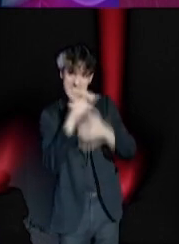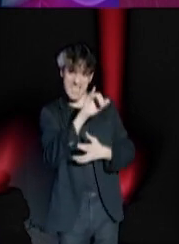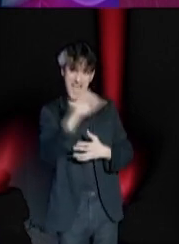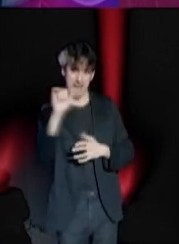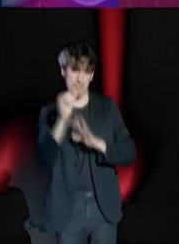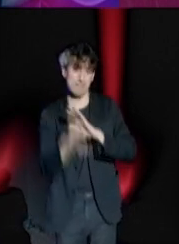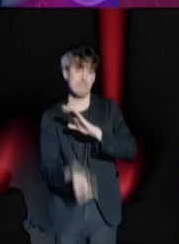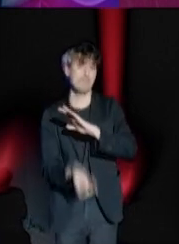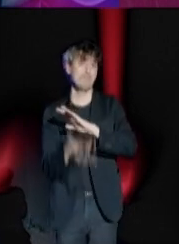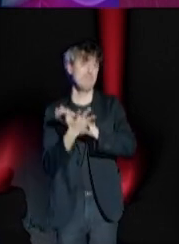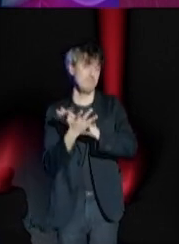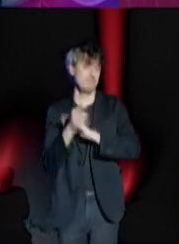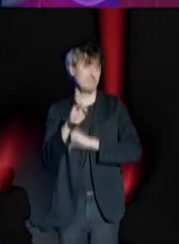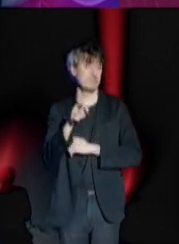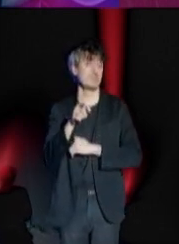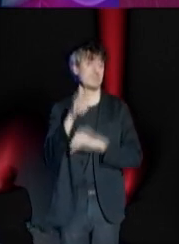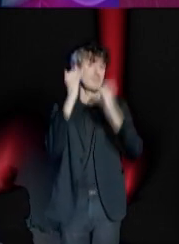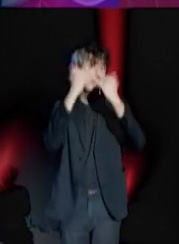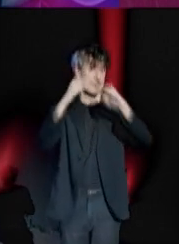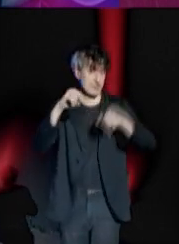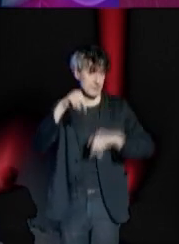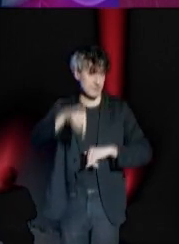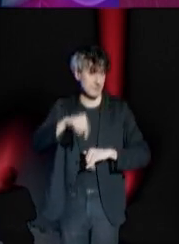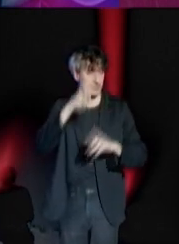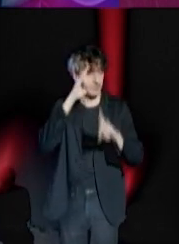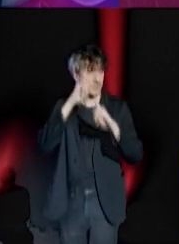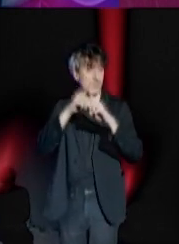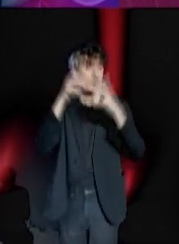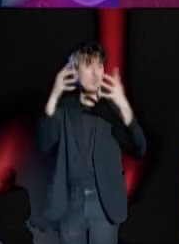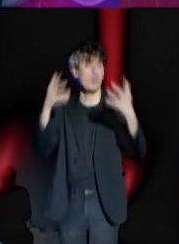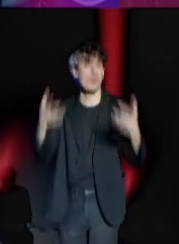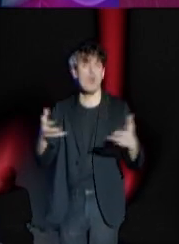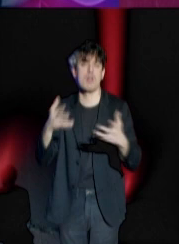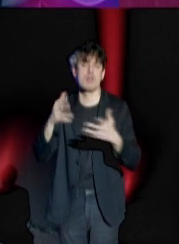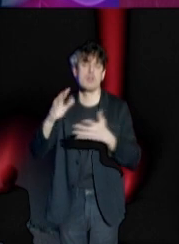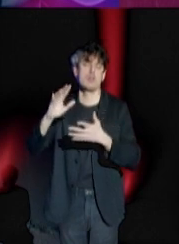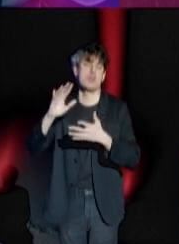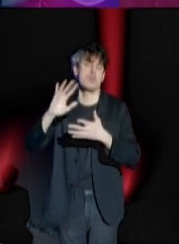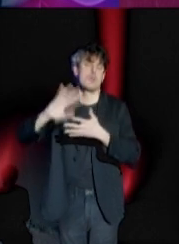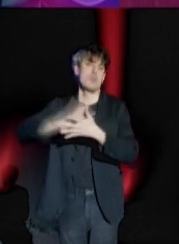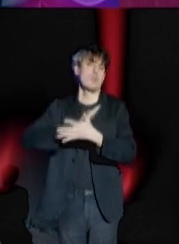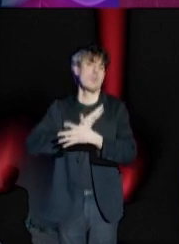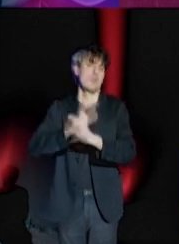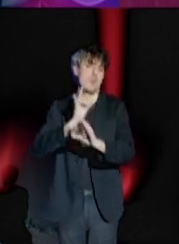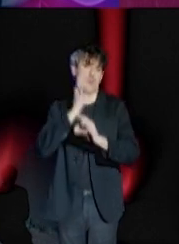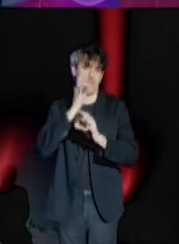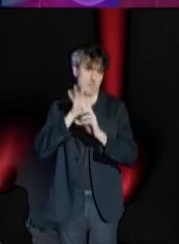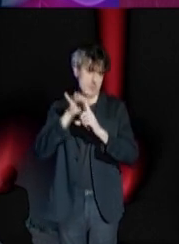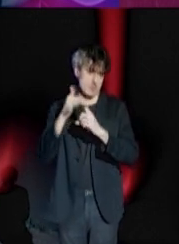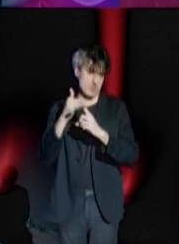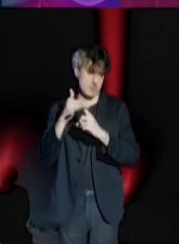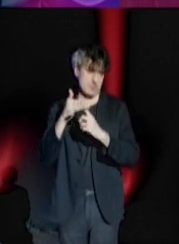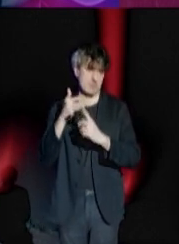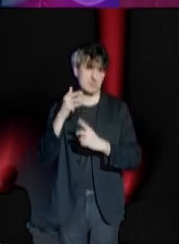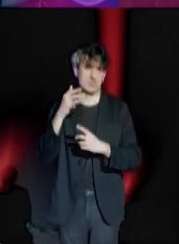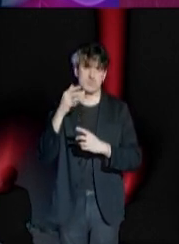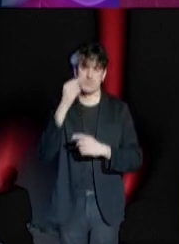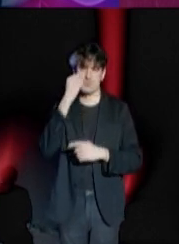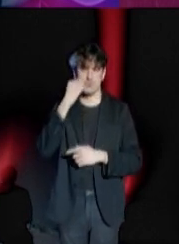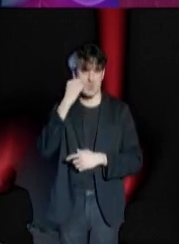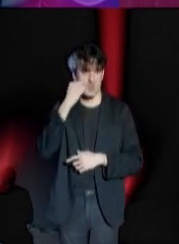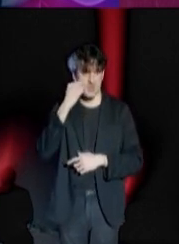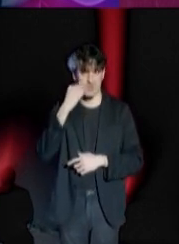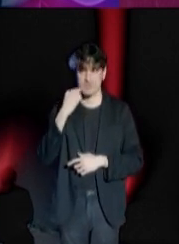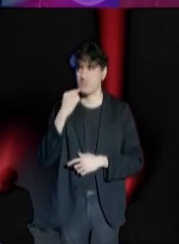evento venía pensado precisamente para llegar a ese punto de inspiración pragmática o sea nos habréis oído decir muchas veces